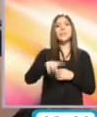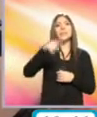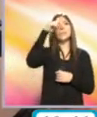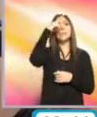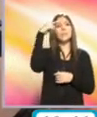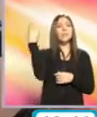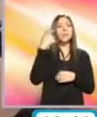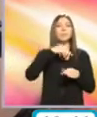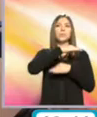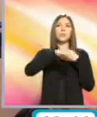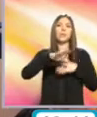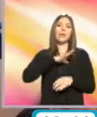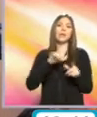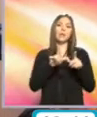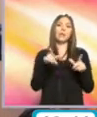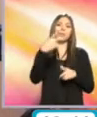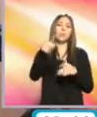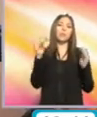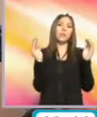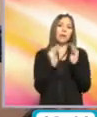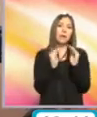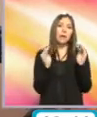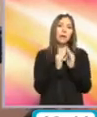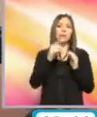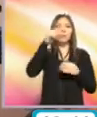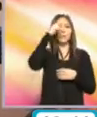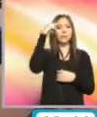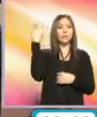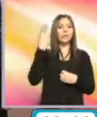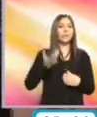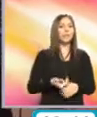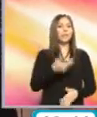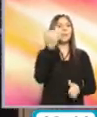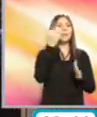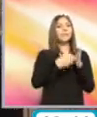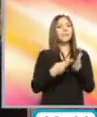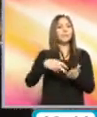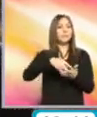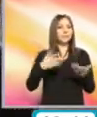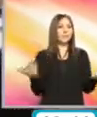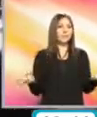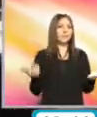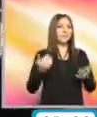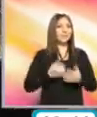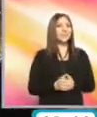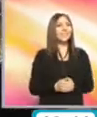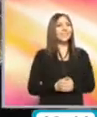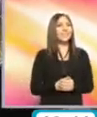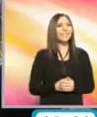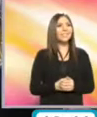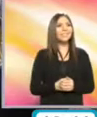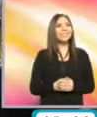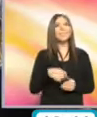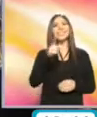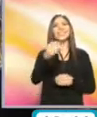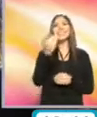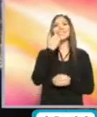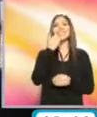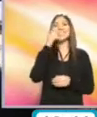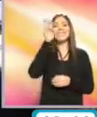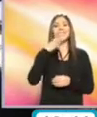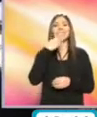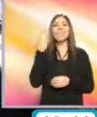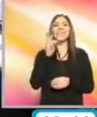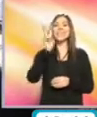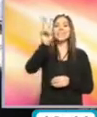que podamos nosotros tener pues en nuestra casa, Así. Y sencillos. falto yo. Ay, ¡Ah, caray! qué Un susto. ingrediente muy bueno los